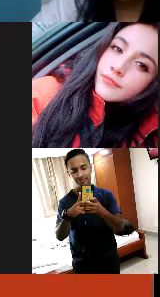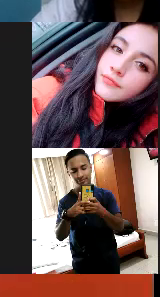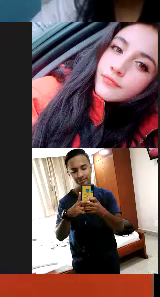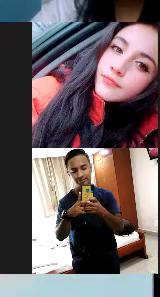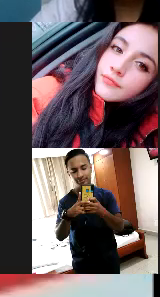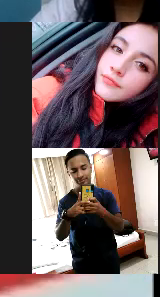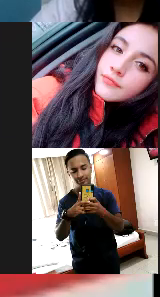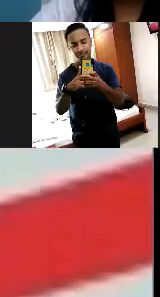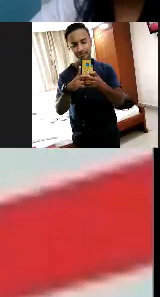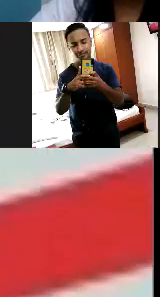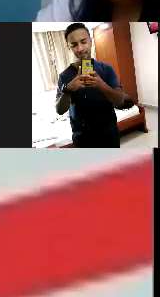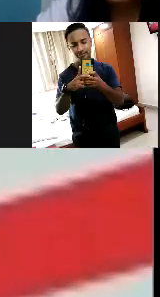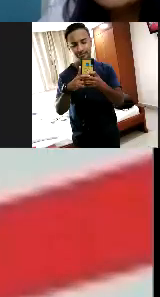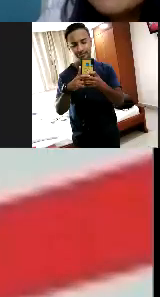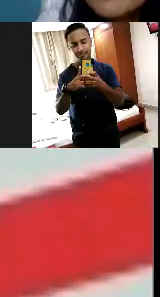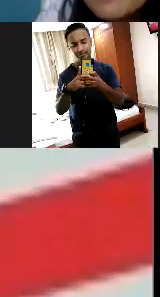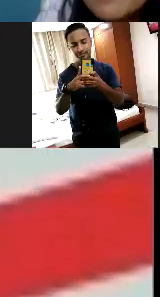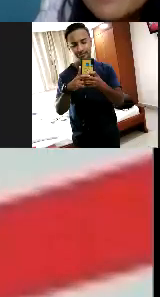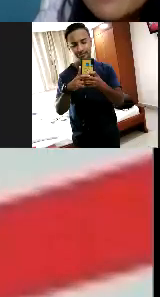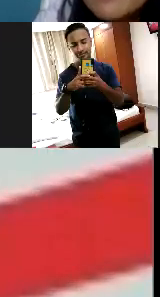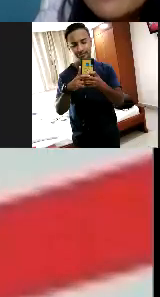nosotros vamos a necesitar... Que sigan haciendo, queda.